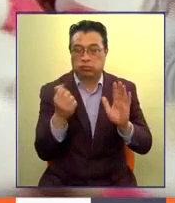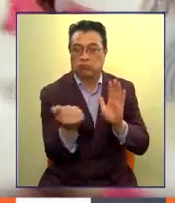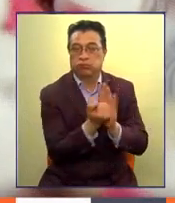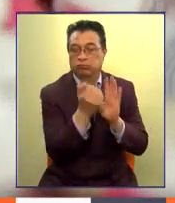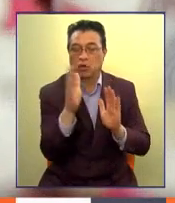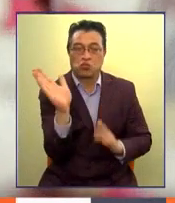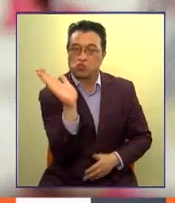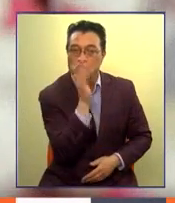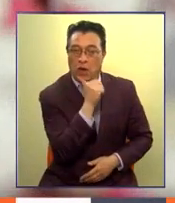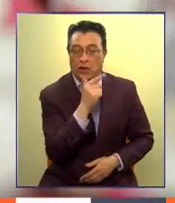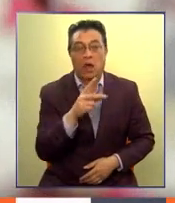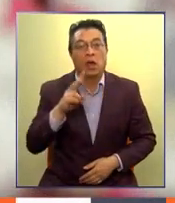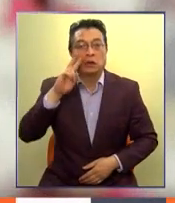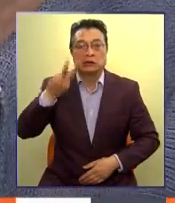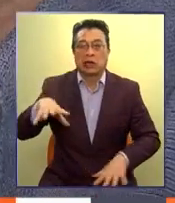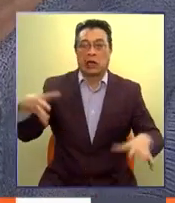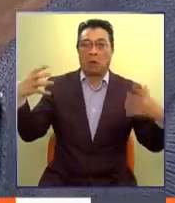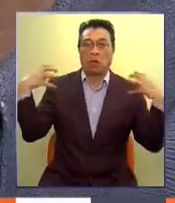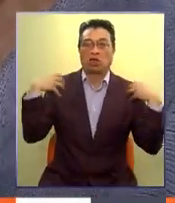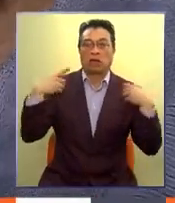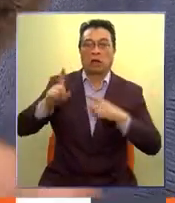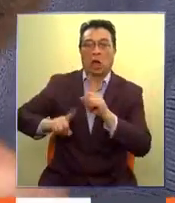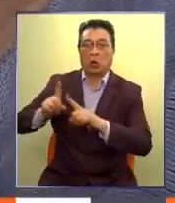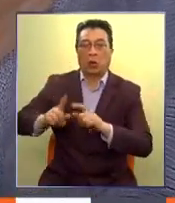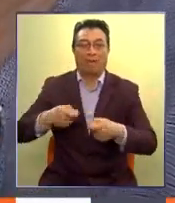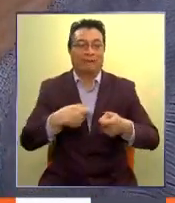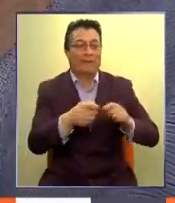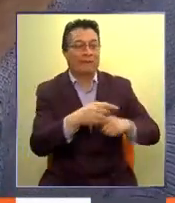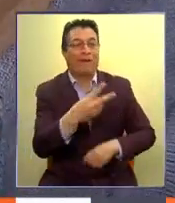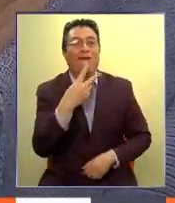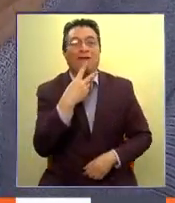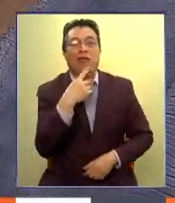por la irresponsabilidad de algunos se le afectaba la vida de otros